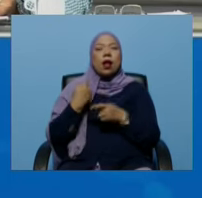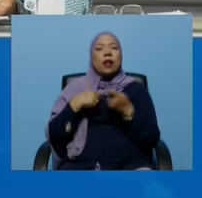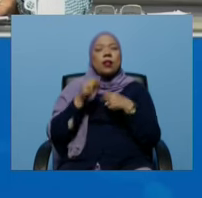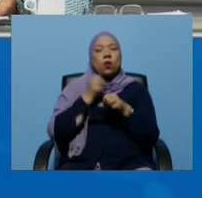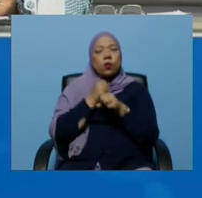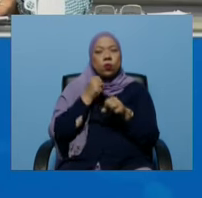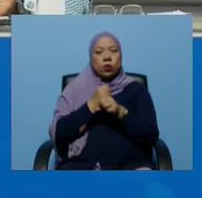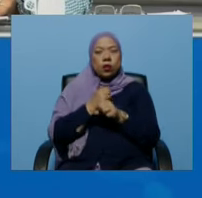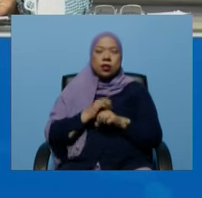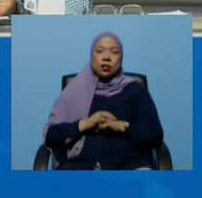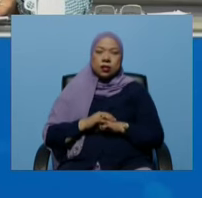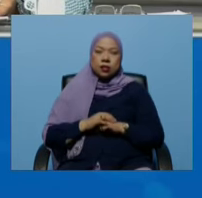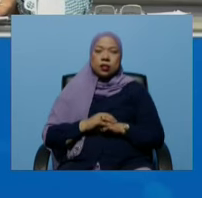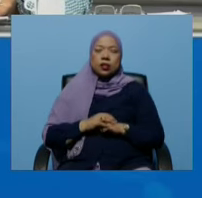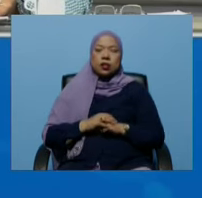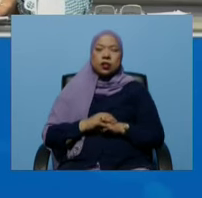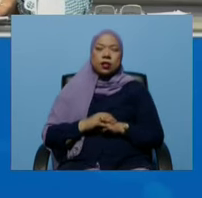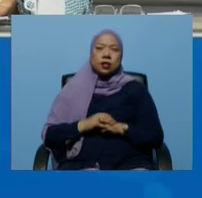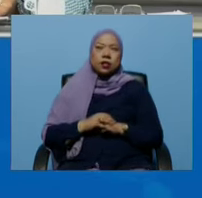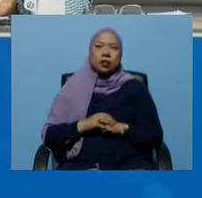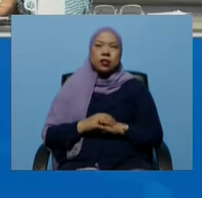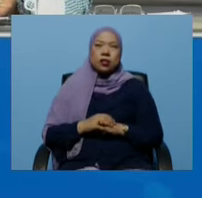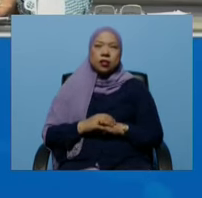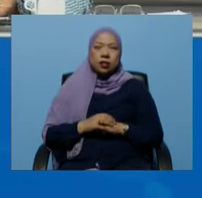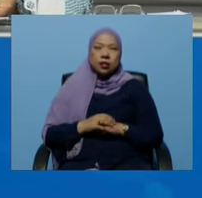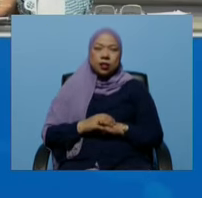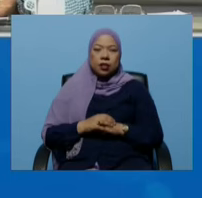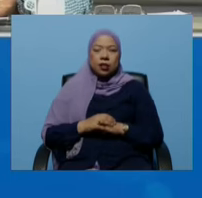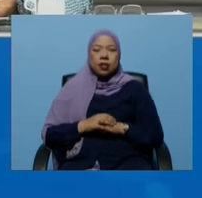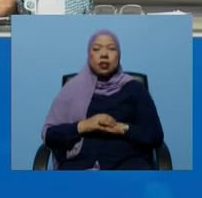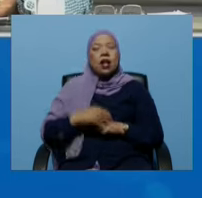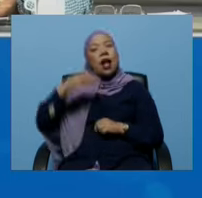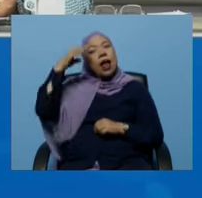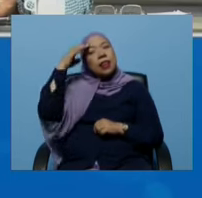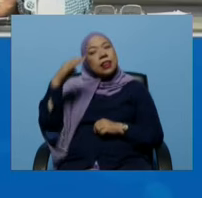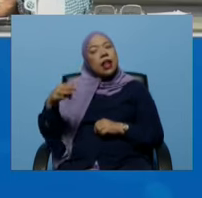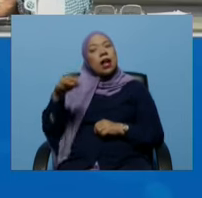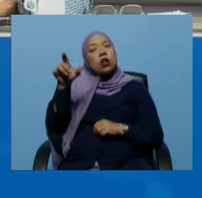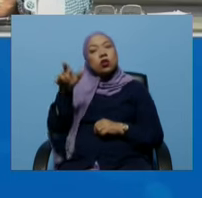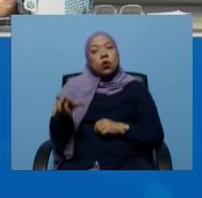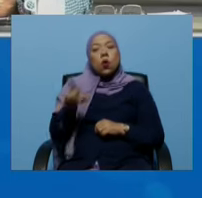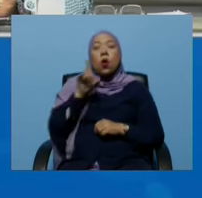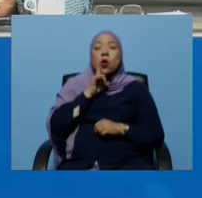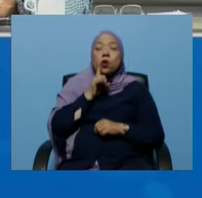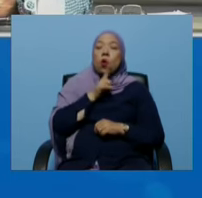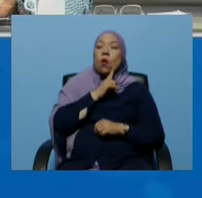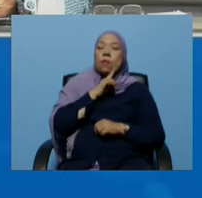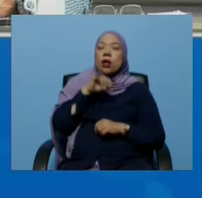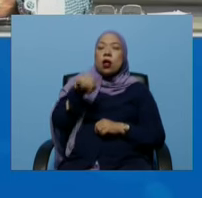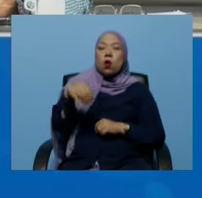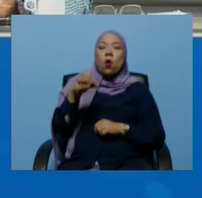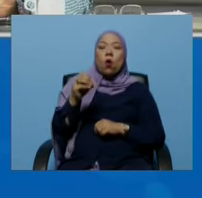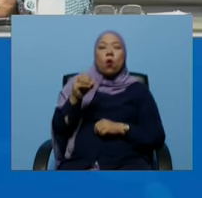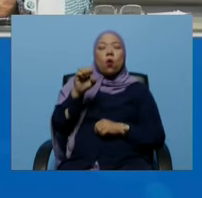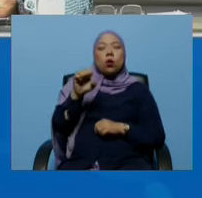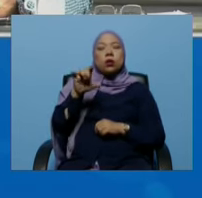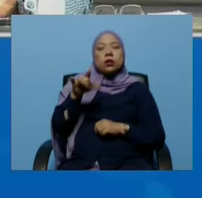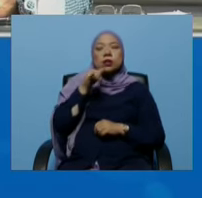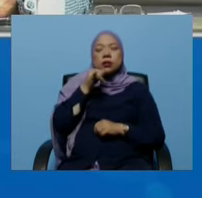Minería, el mayor general José Santiago Moreno Martínez, en este proceso de